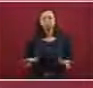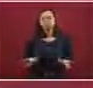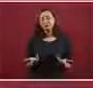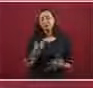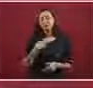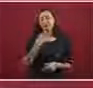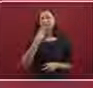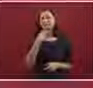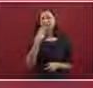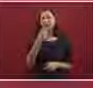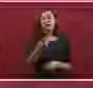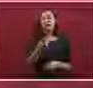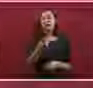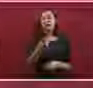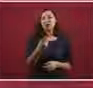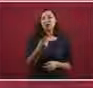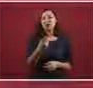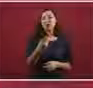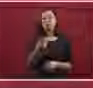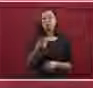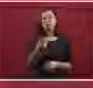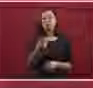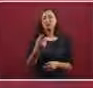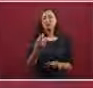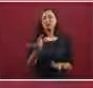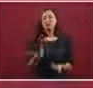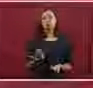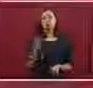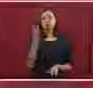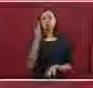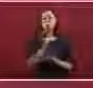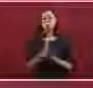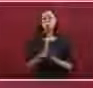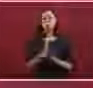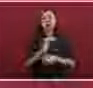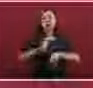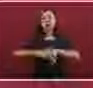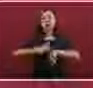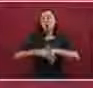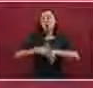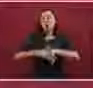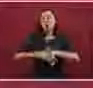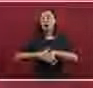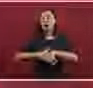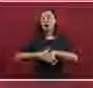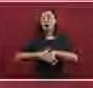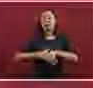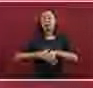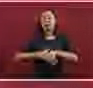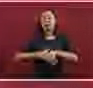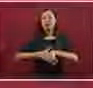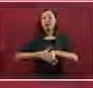que solo tenemos como alerta